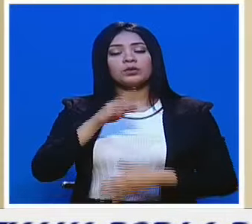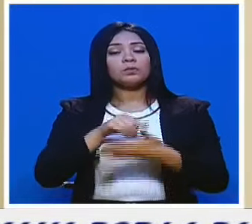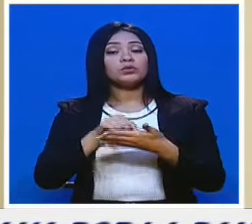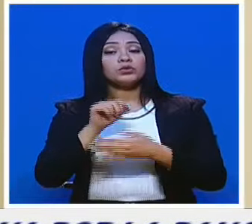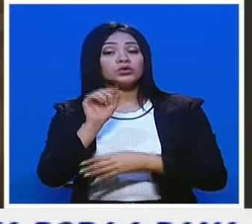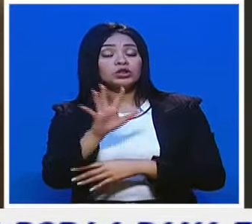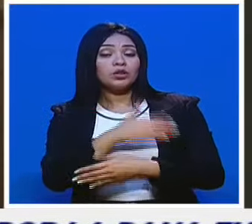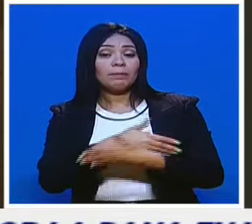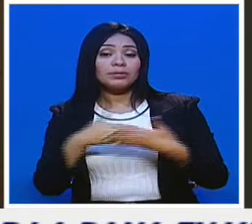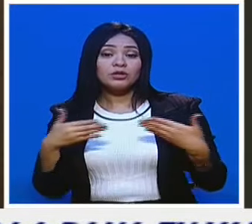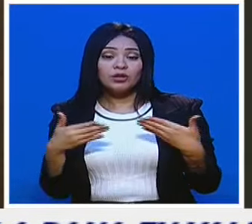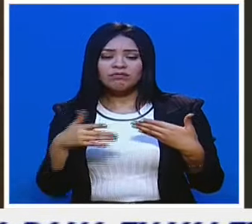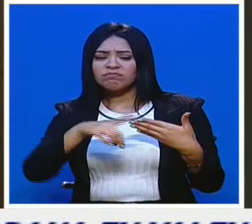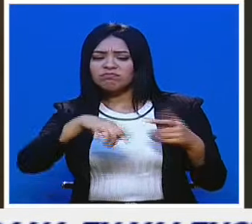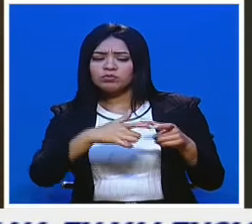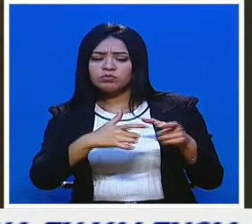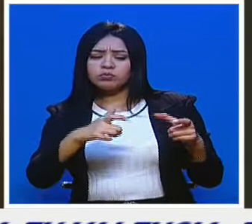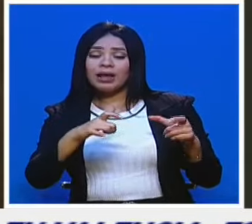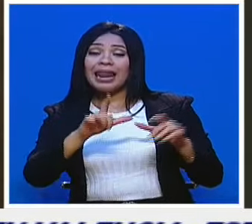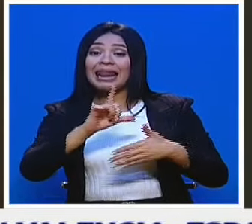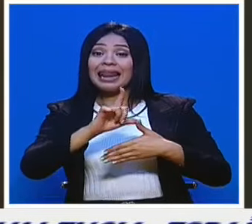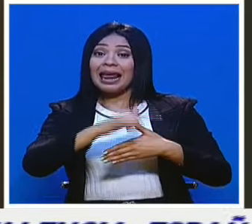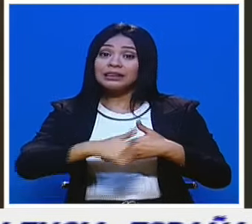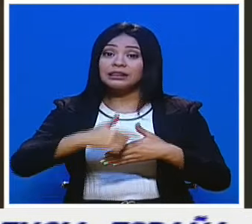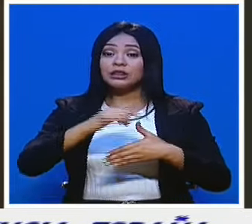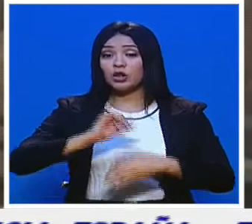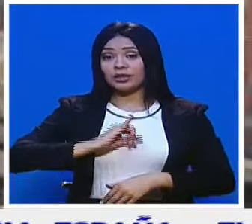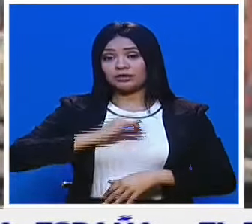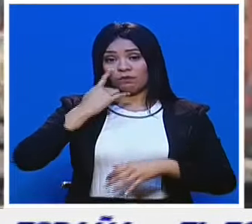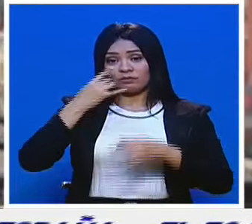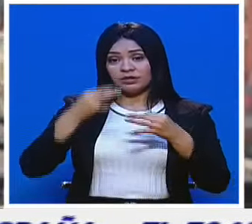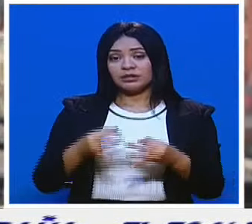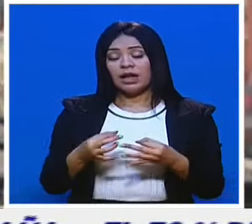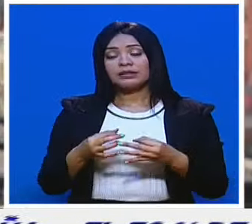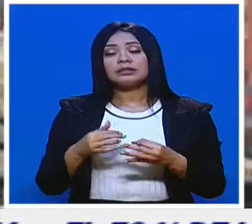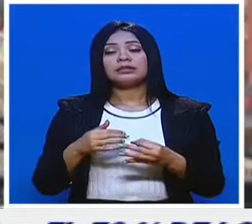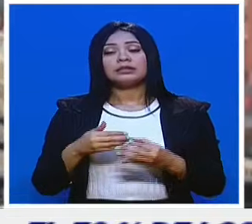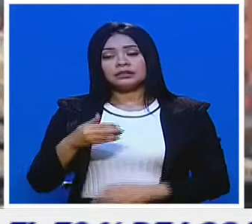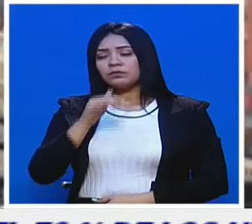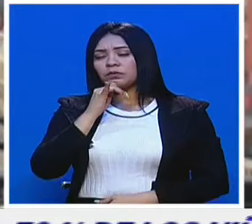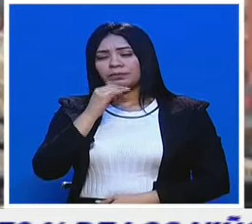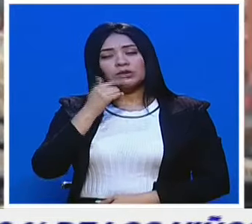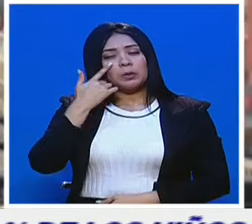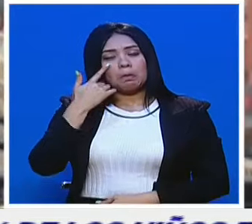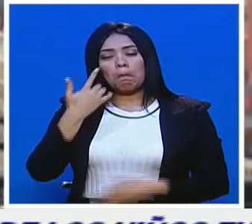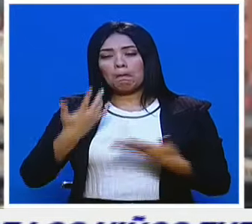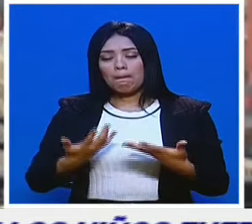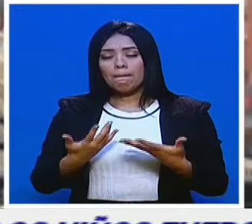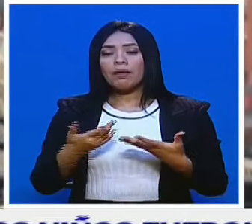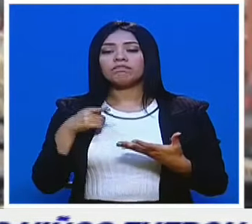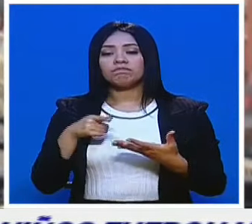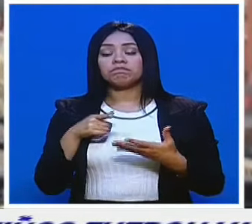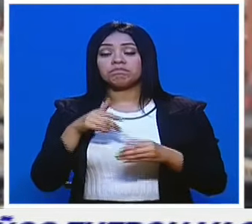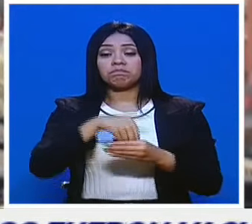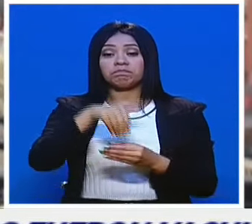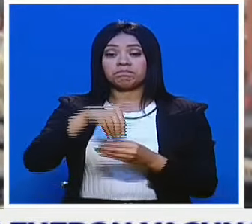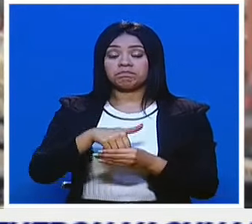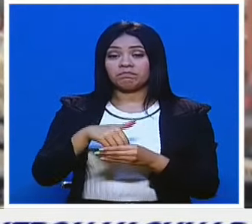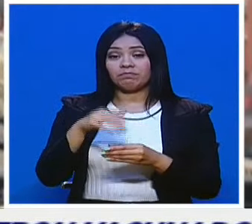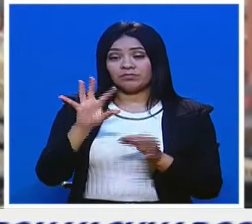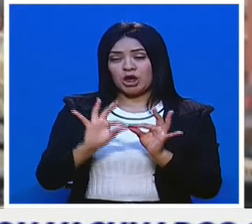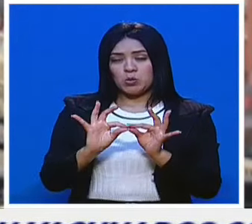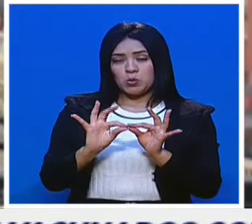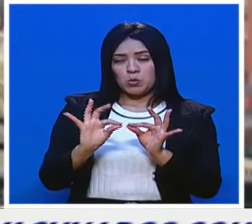son latinos. También será un voto decisivo y crucial en esta jornada que se llevará a cabo y estamos a unos metros